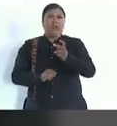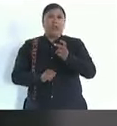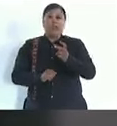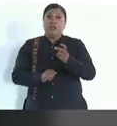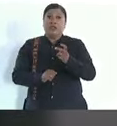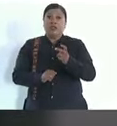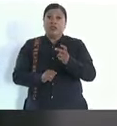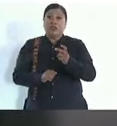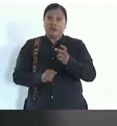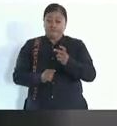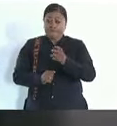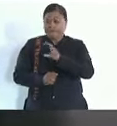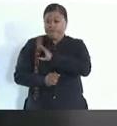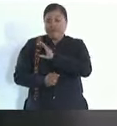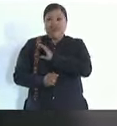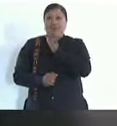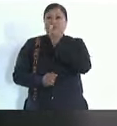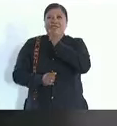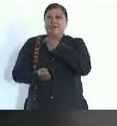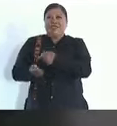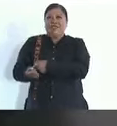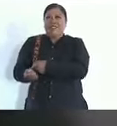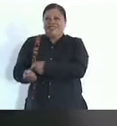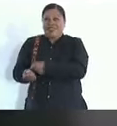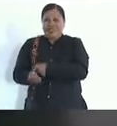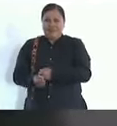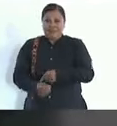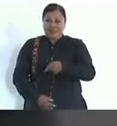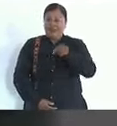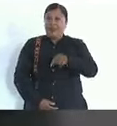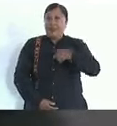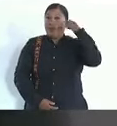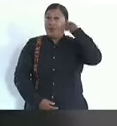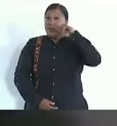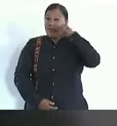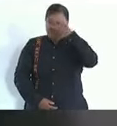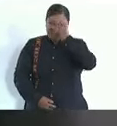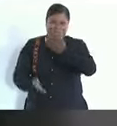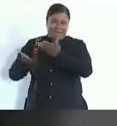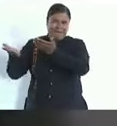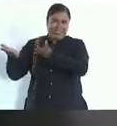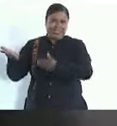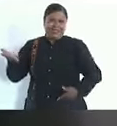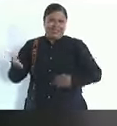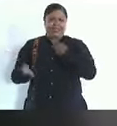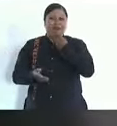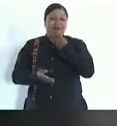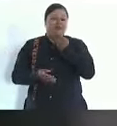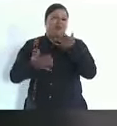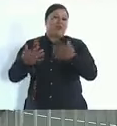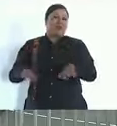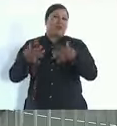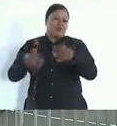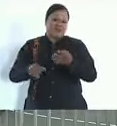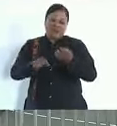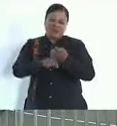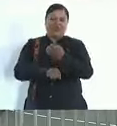puede esconder. Oaxaca, para el presidente López Obrador, es un estado muy